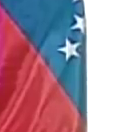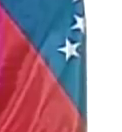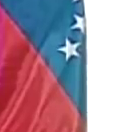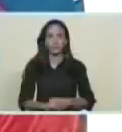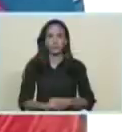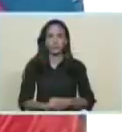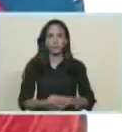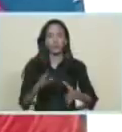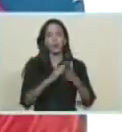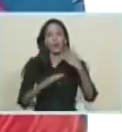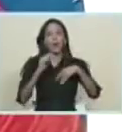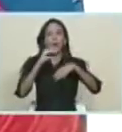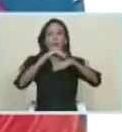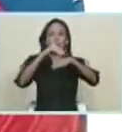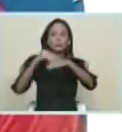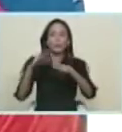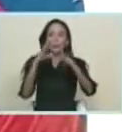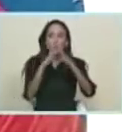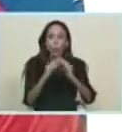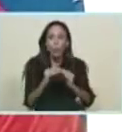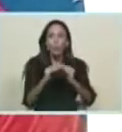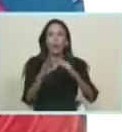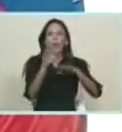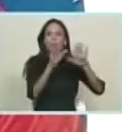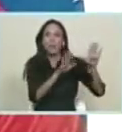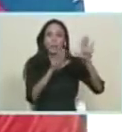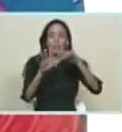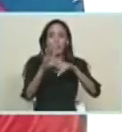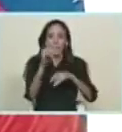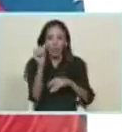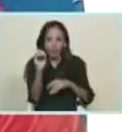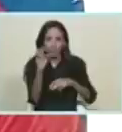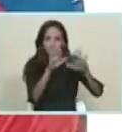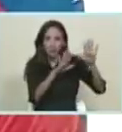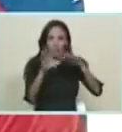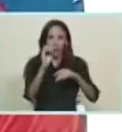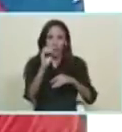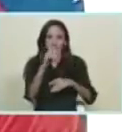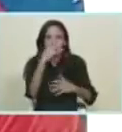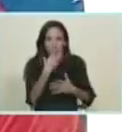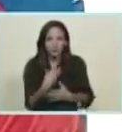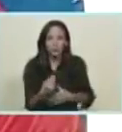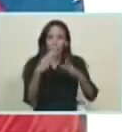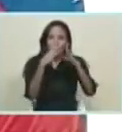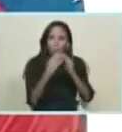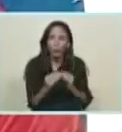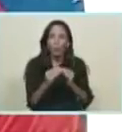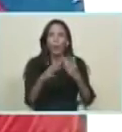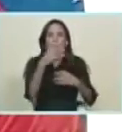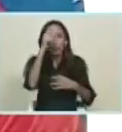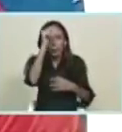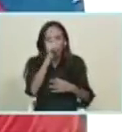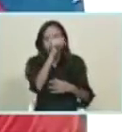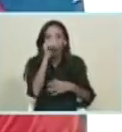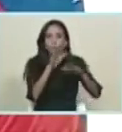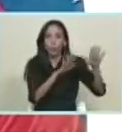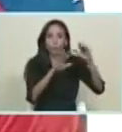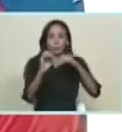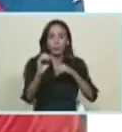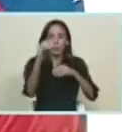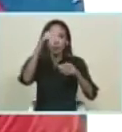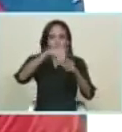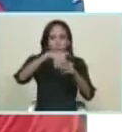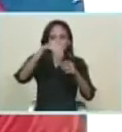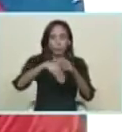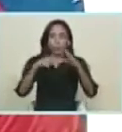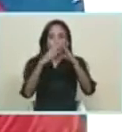del país, a los CLAP, al movimiento Somos Venezuela, a todos los ciudadanos y ciudadanas. El domingo 10 de diciembre hay